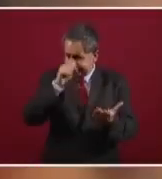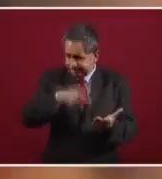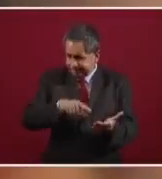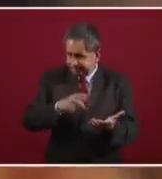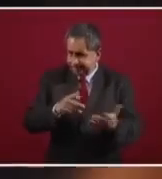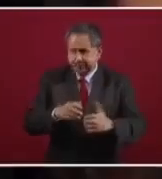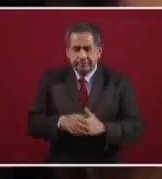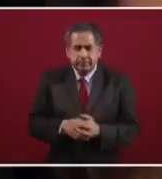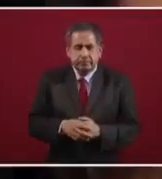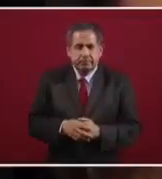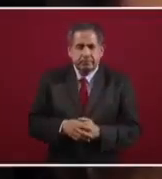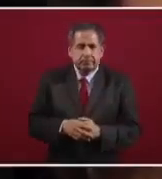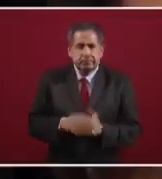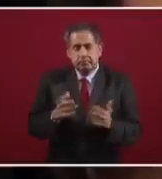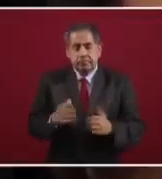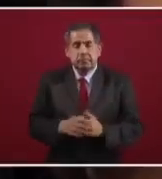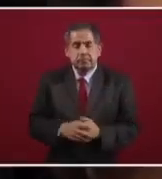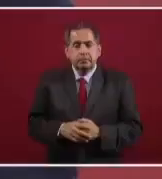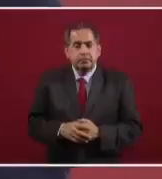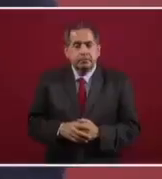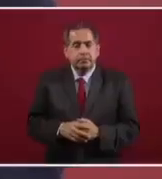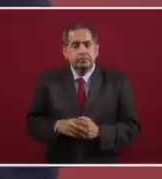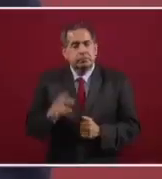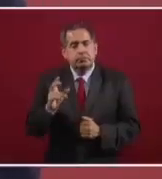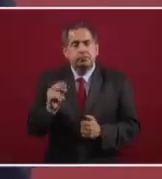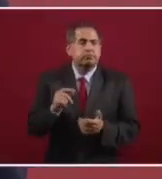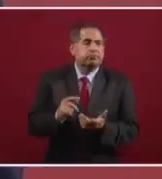O sea, no